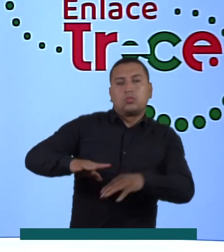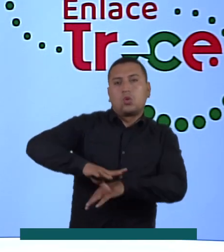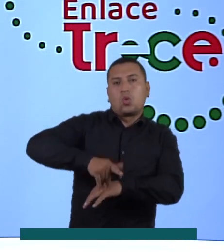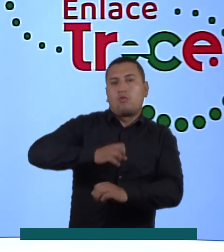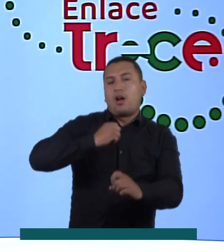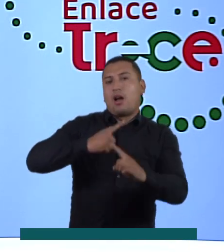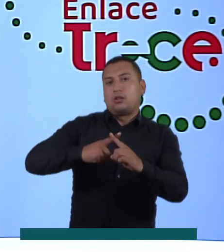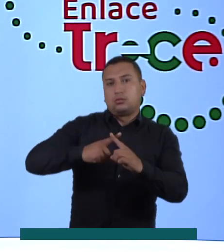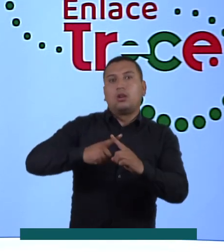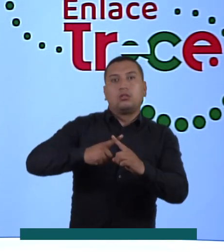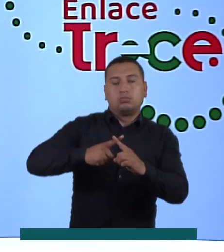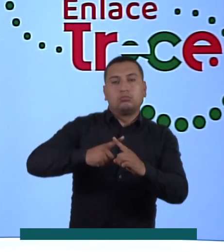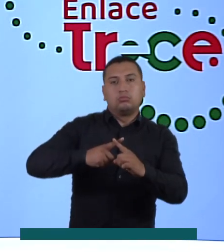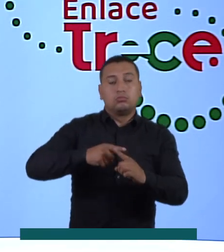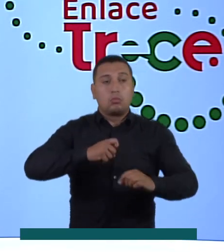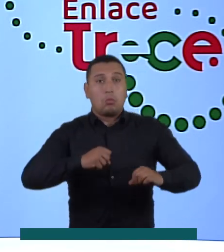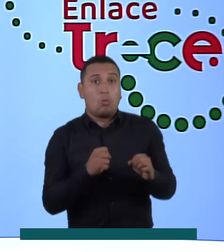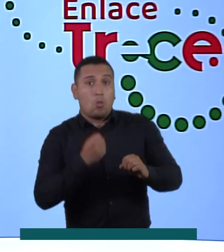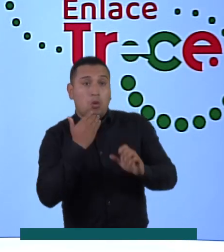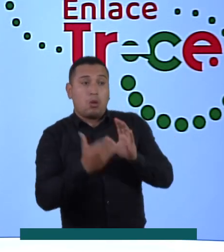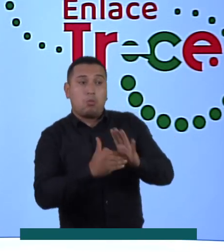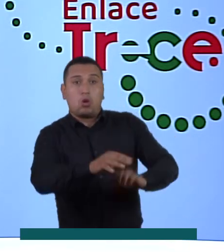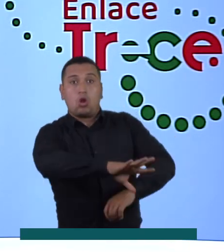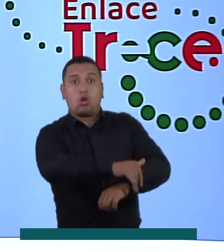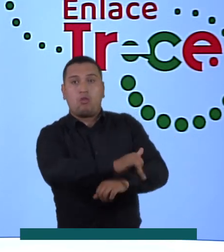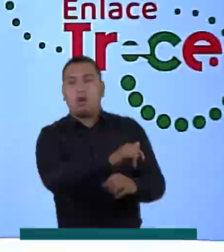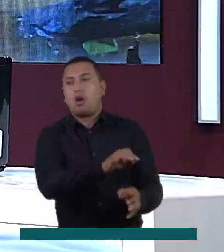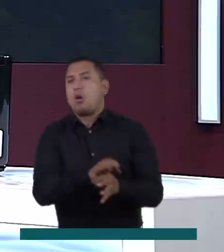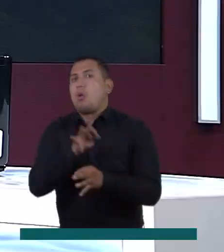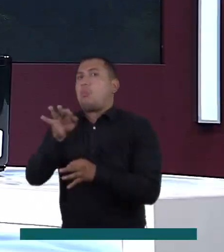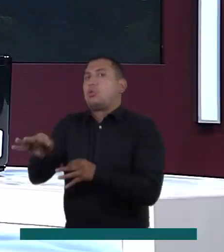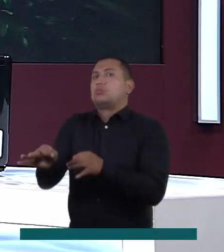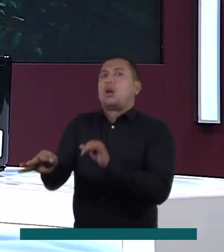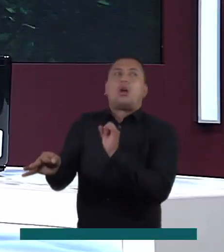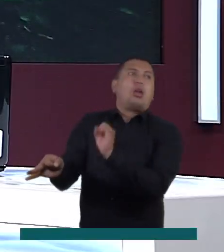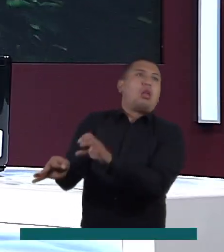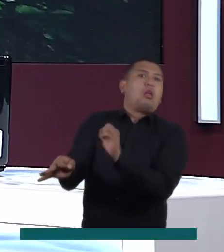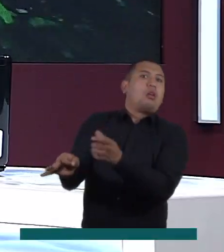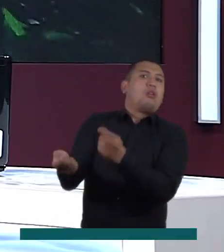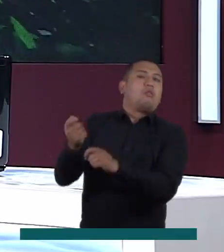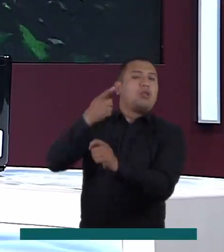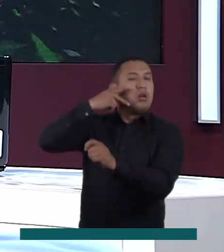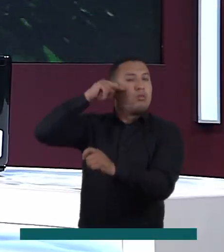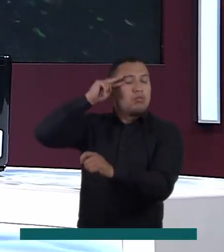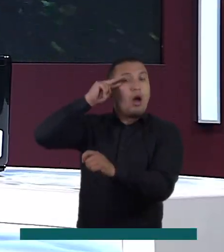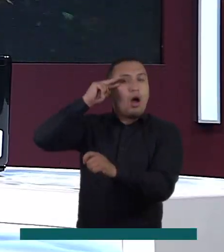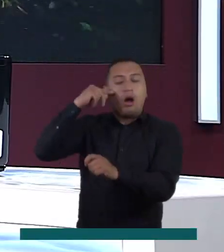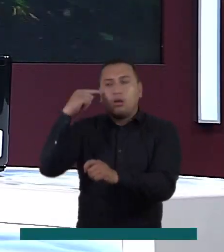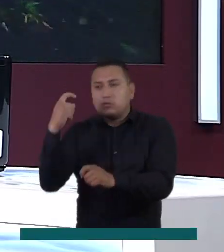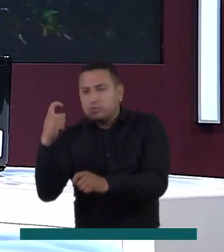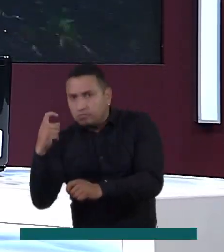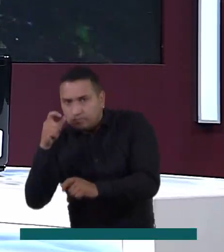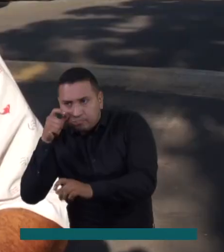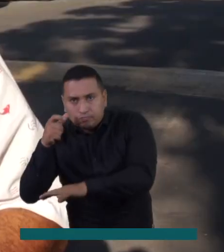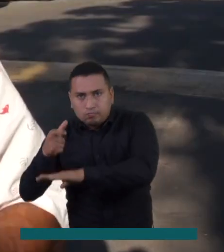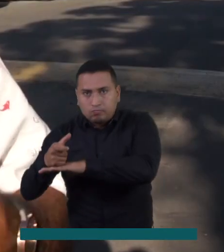y otros municipios tolimenses. Los operativos se intensifican. Juan Manuel Escobar nos cuenta cómo ha sido este trabajo.